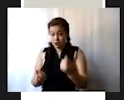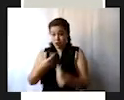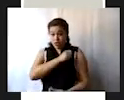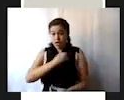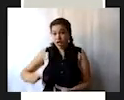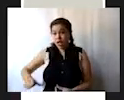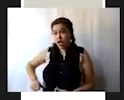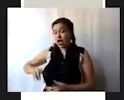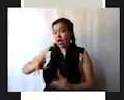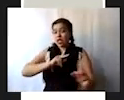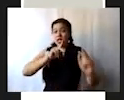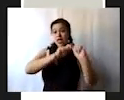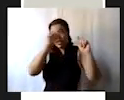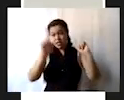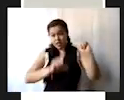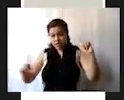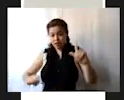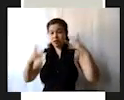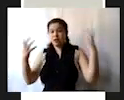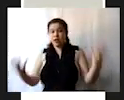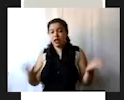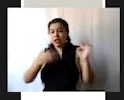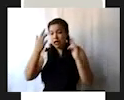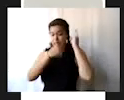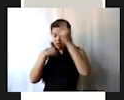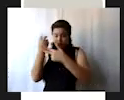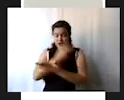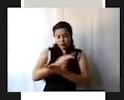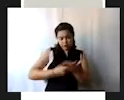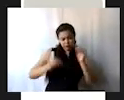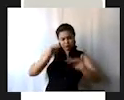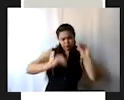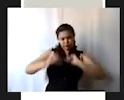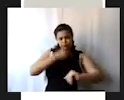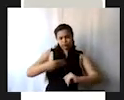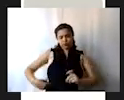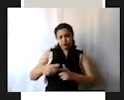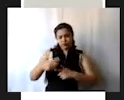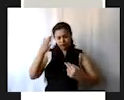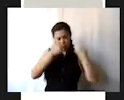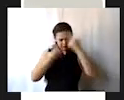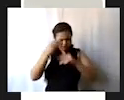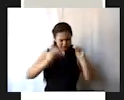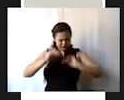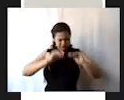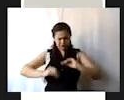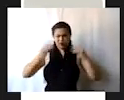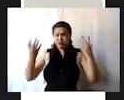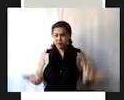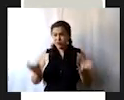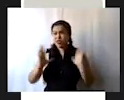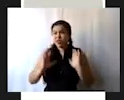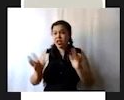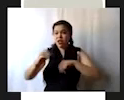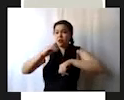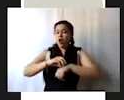del país están revisando sus planes municipales de desarrollo, preguntarnos si se están contemplando o